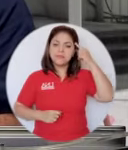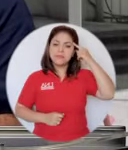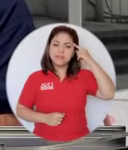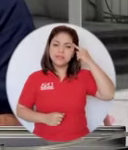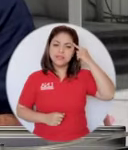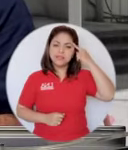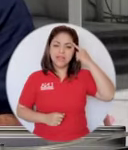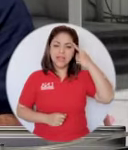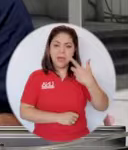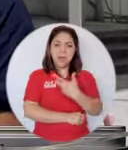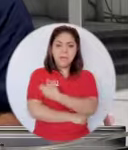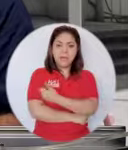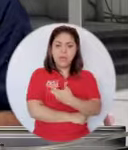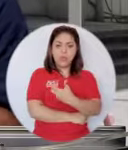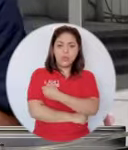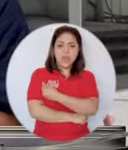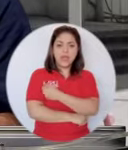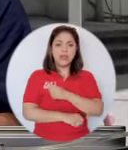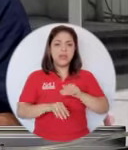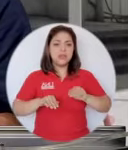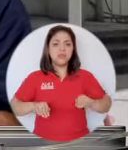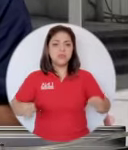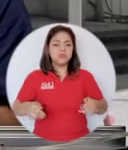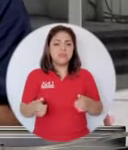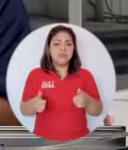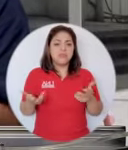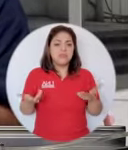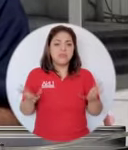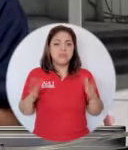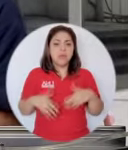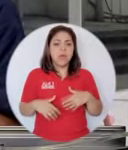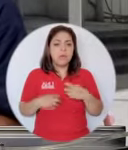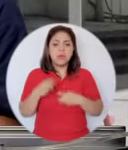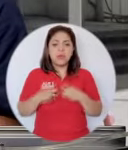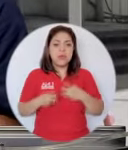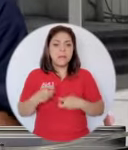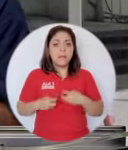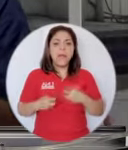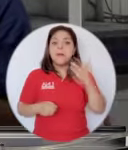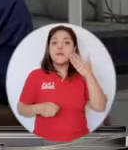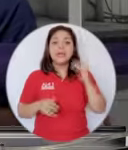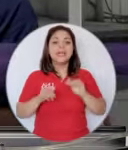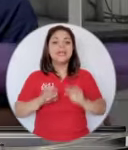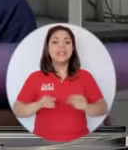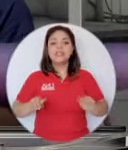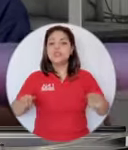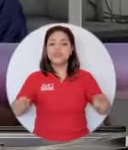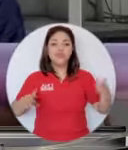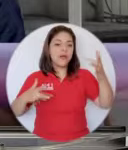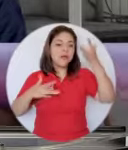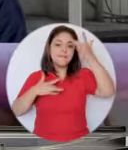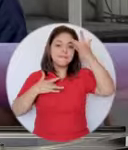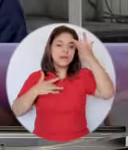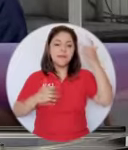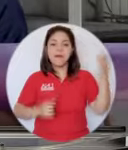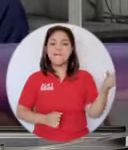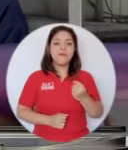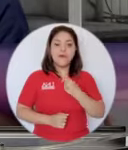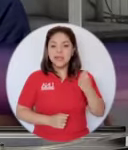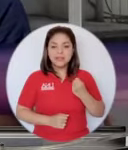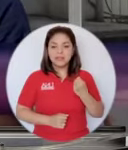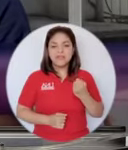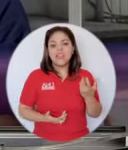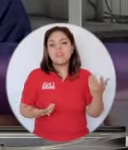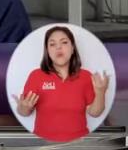vacunar a los niños no significaba mucho problema para ellos, porque como los niños no se enferman muy